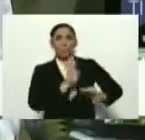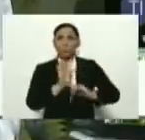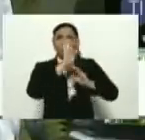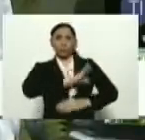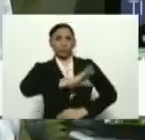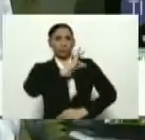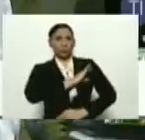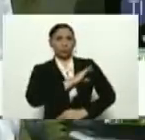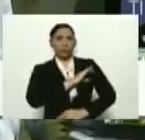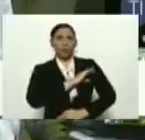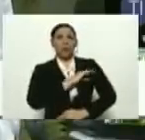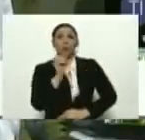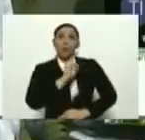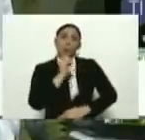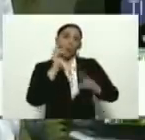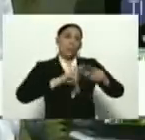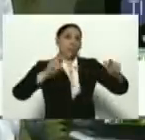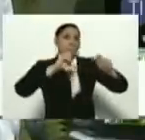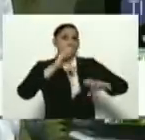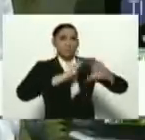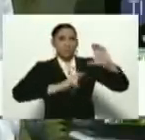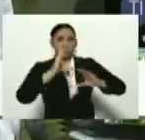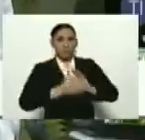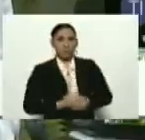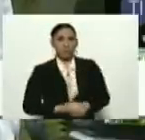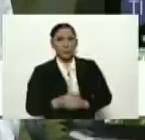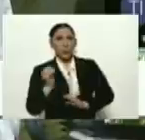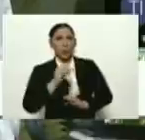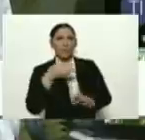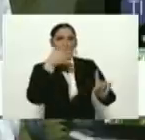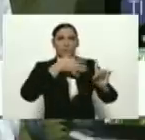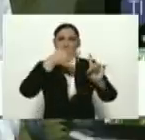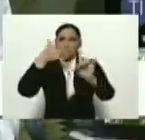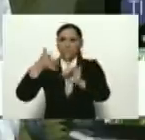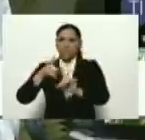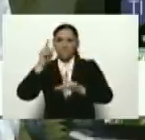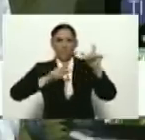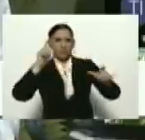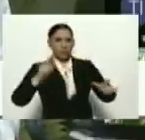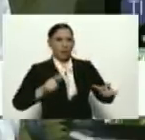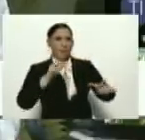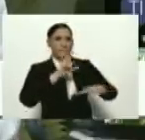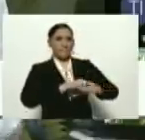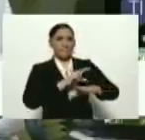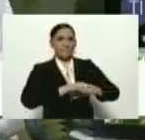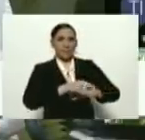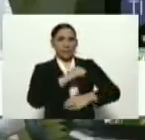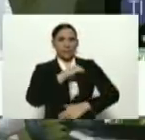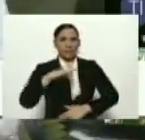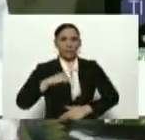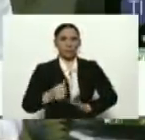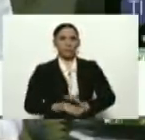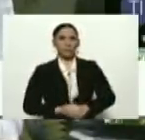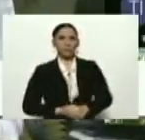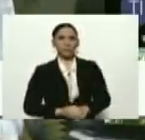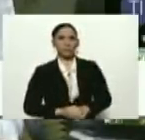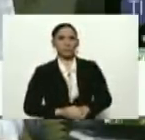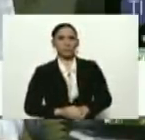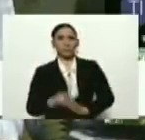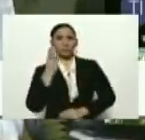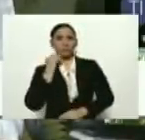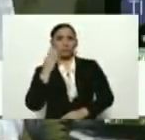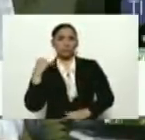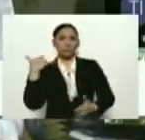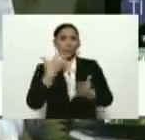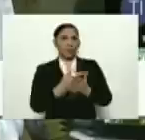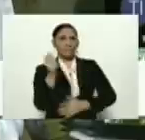social, a la investigación científica y a la formación de personal médico y paramédico. La experiencia de